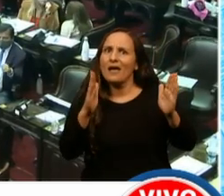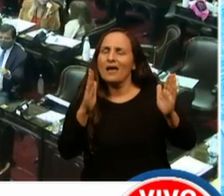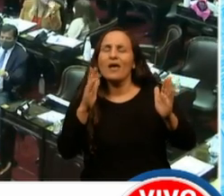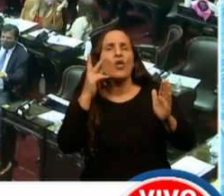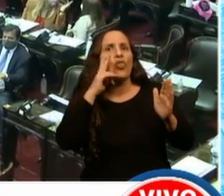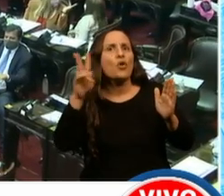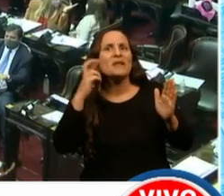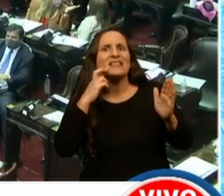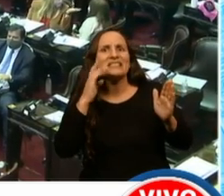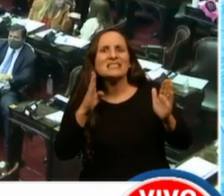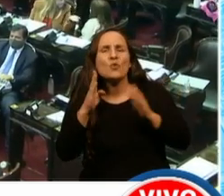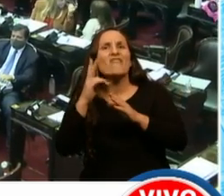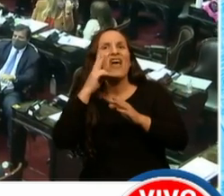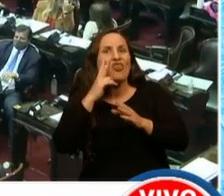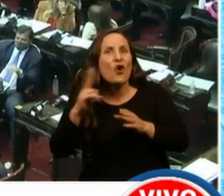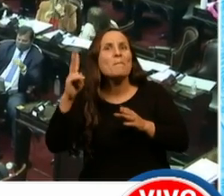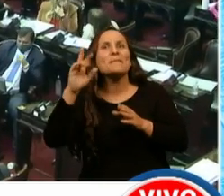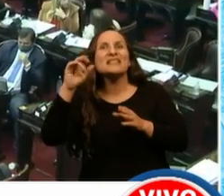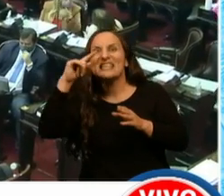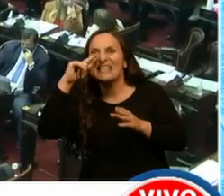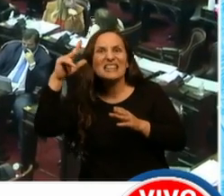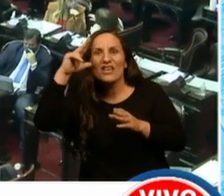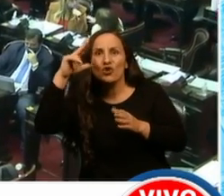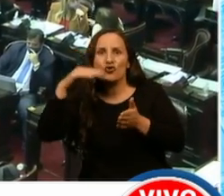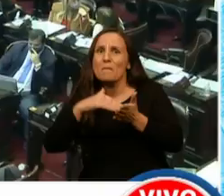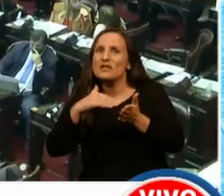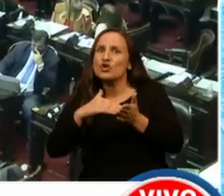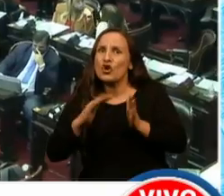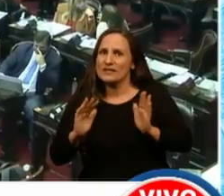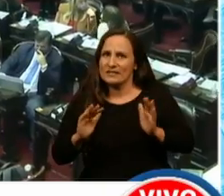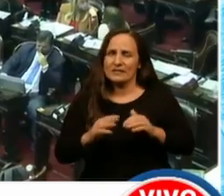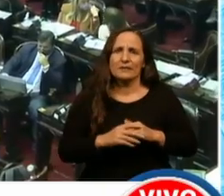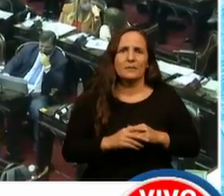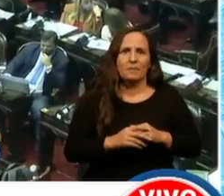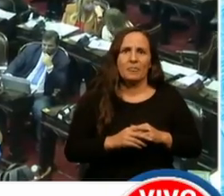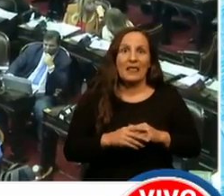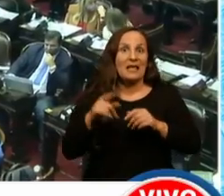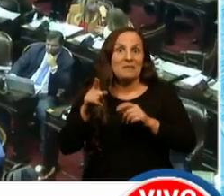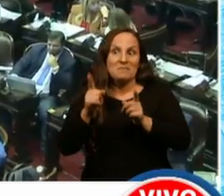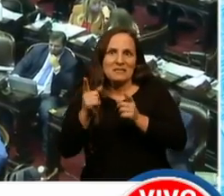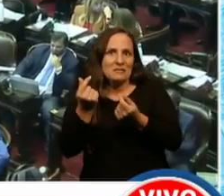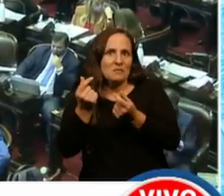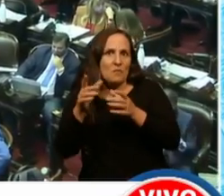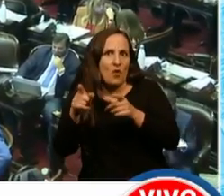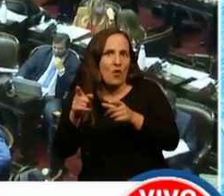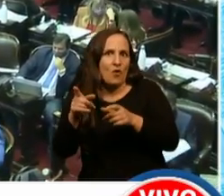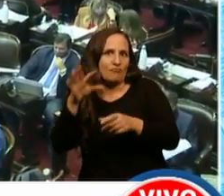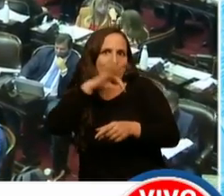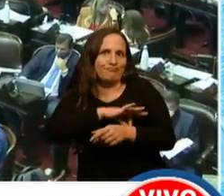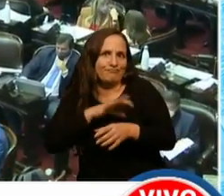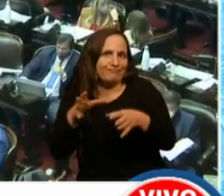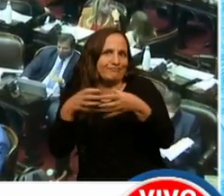2019 era 2 mil 78 millones con ese patrimonio con esas utilidades